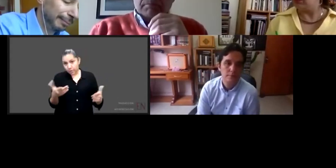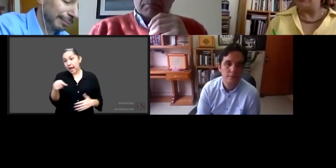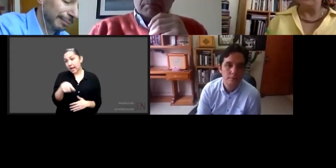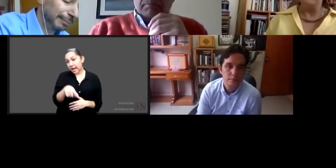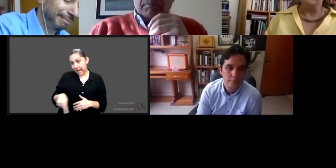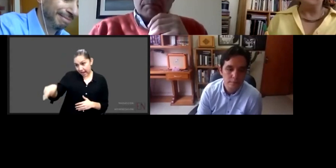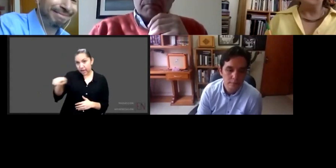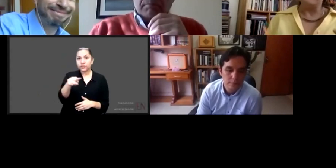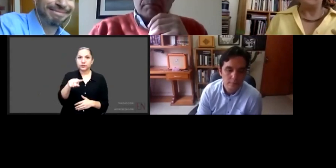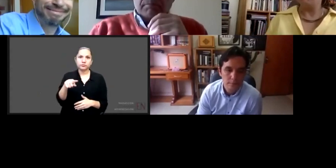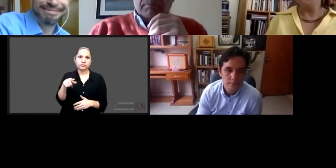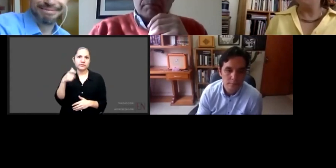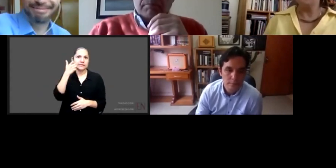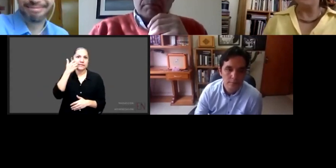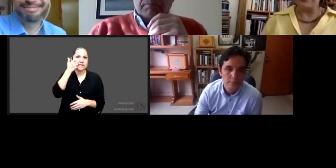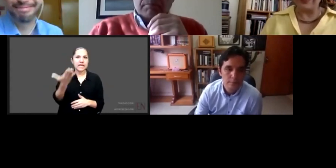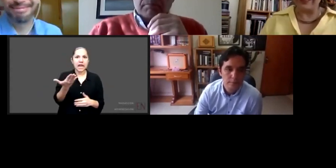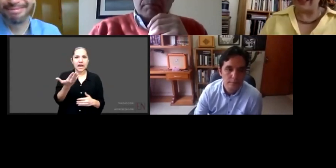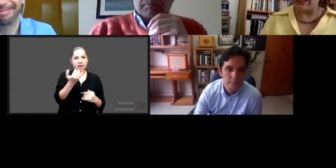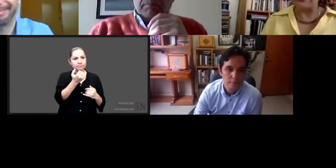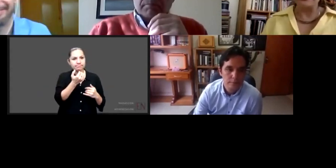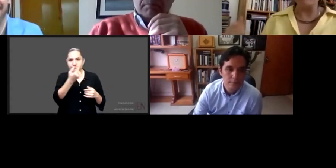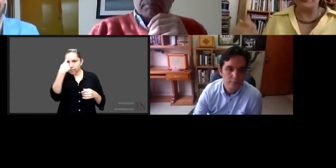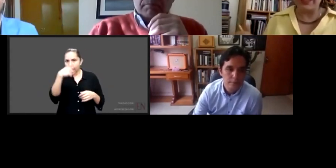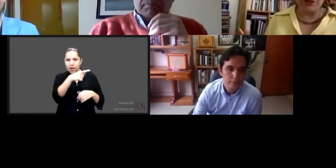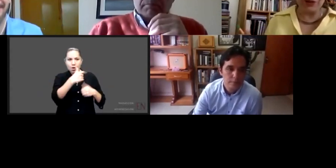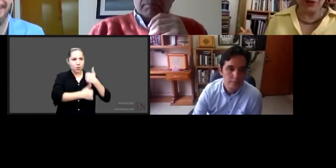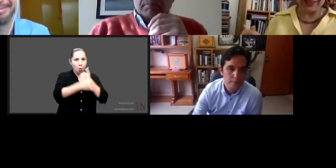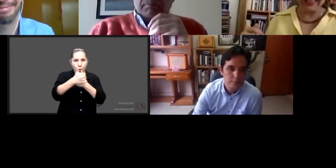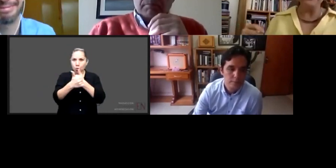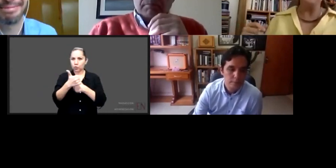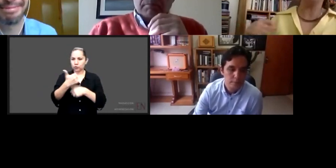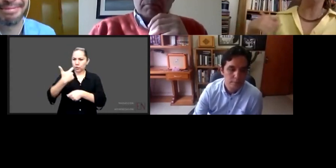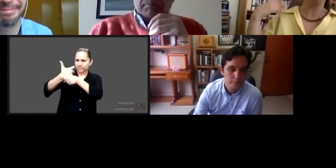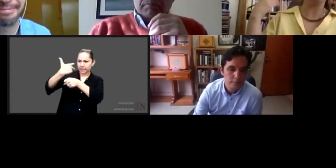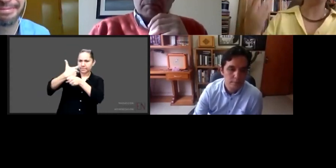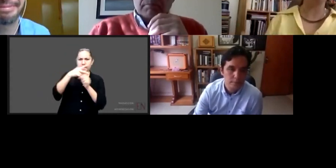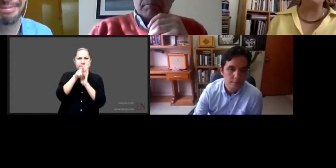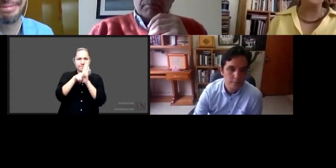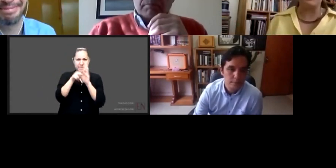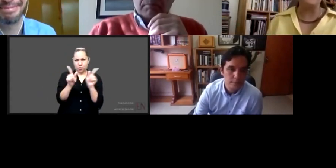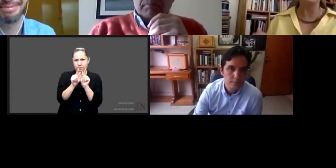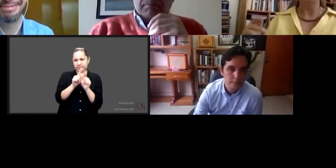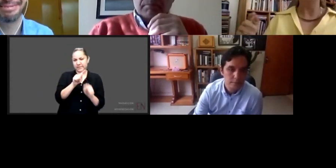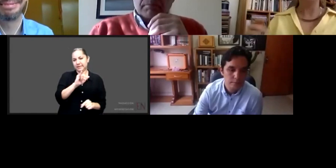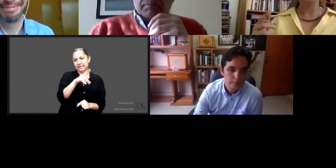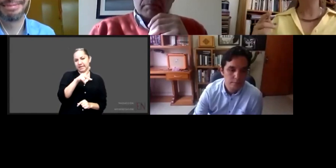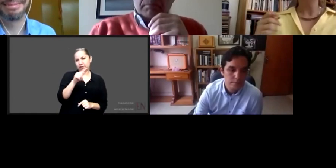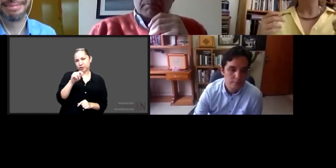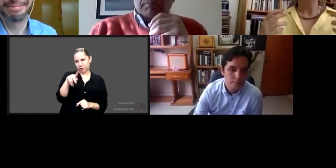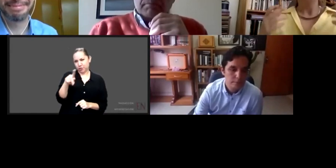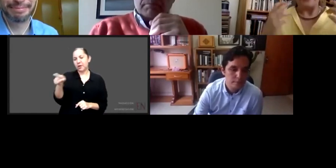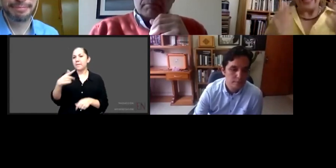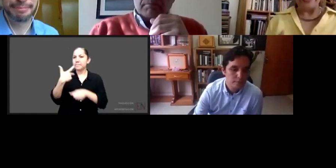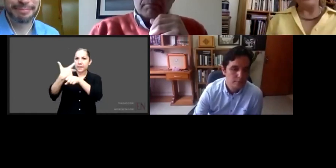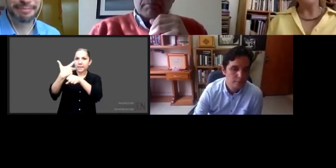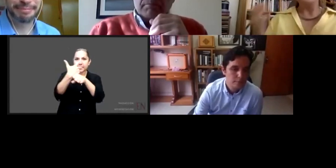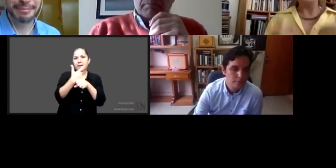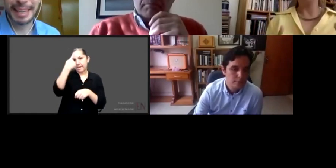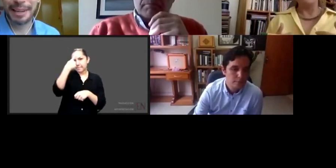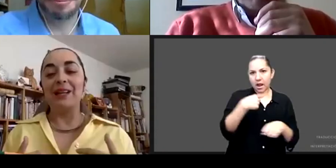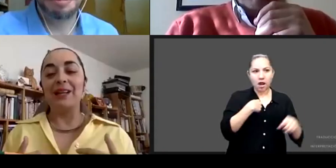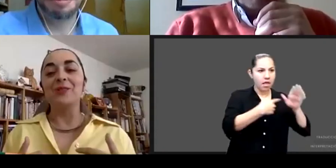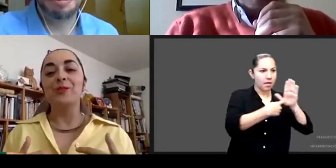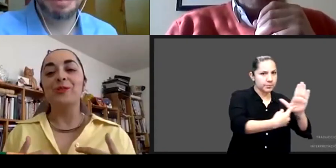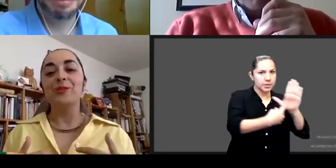TikTok, queremos hacer videos, ¿sí? Queremos ver quién tiene más likes. Es decir, El reto